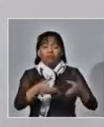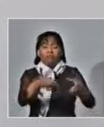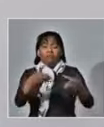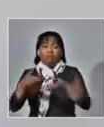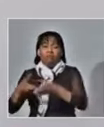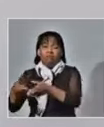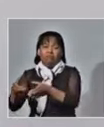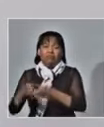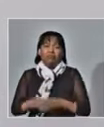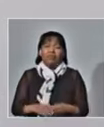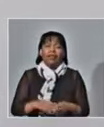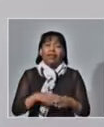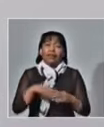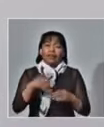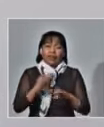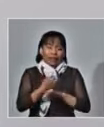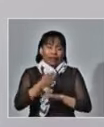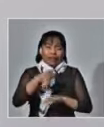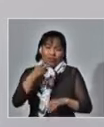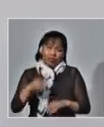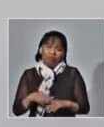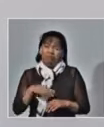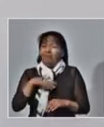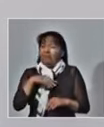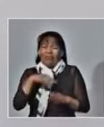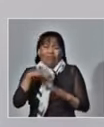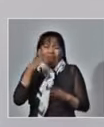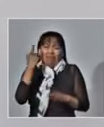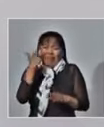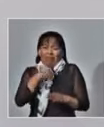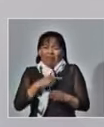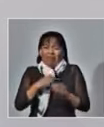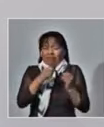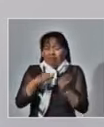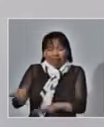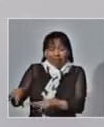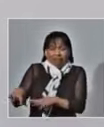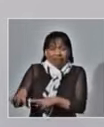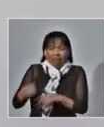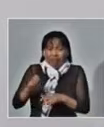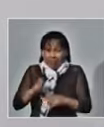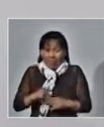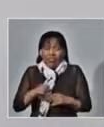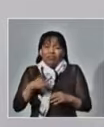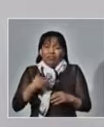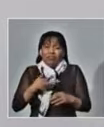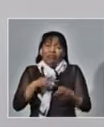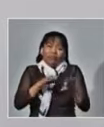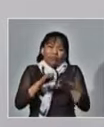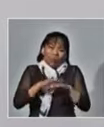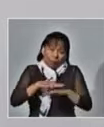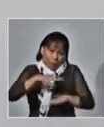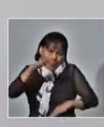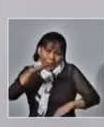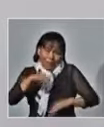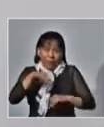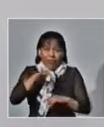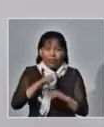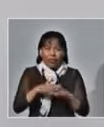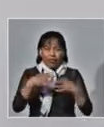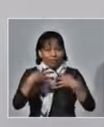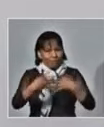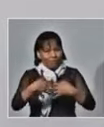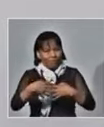estado requieren de mantenimiento, están destrozadas y abandonadas. Eso genera empleo, pero sobre todo va a generar empleo para las